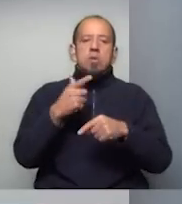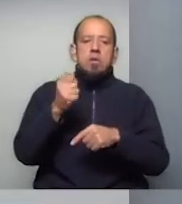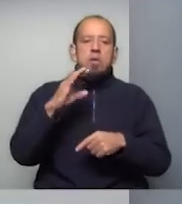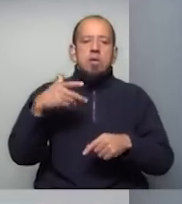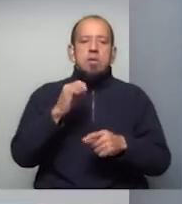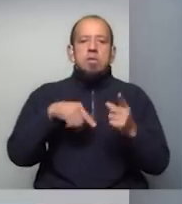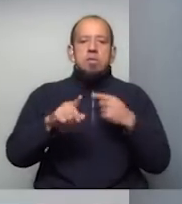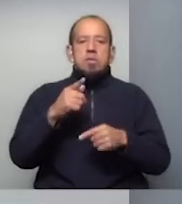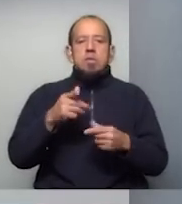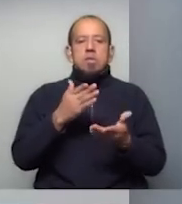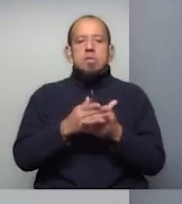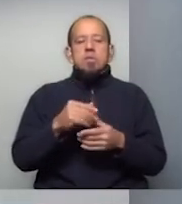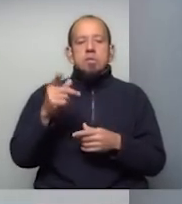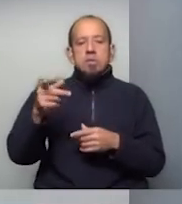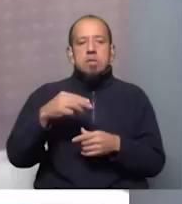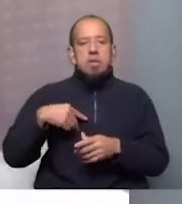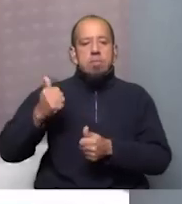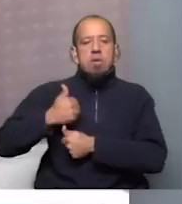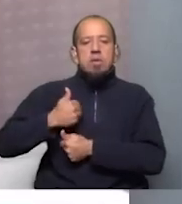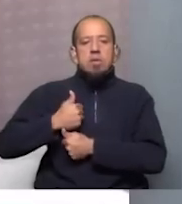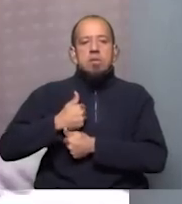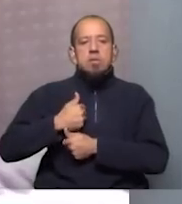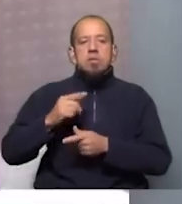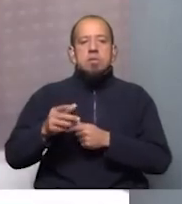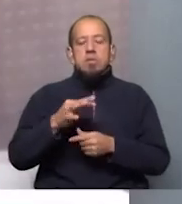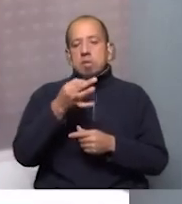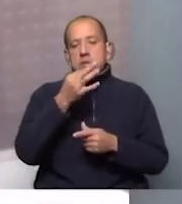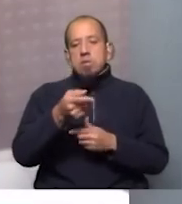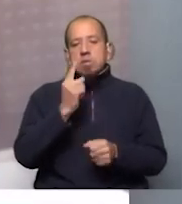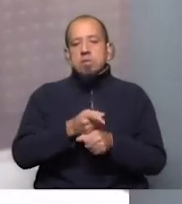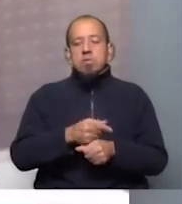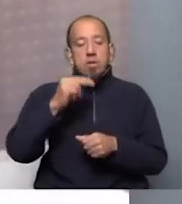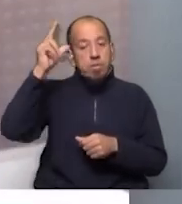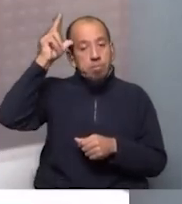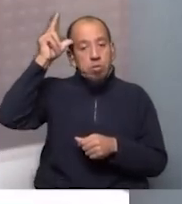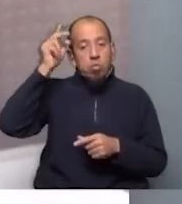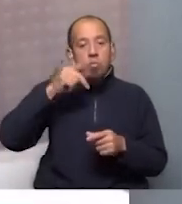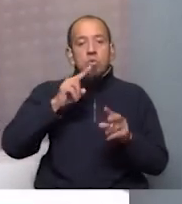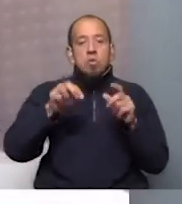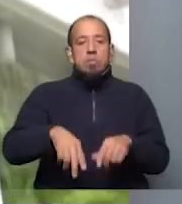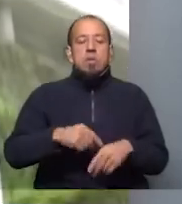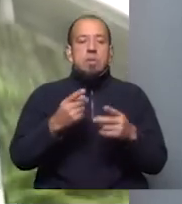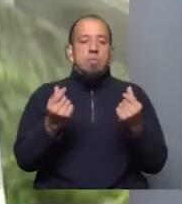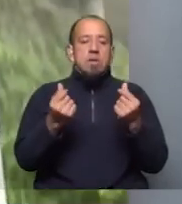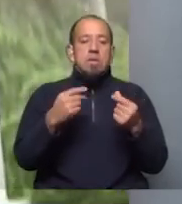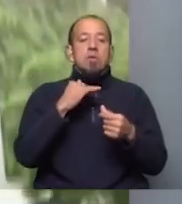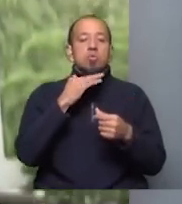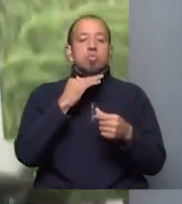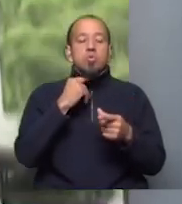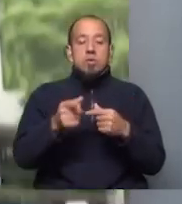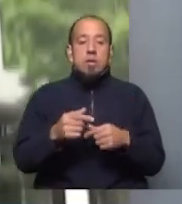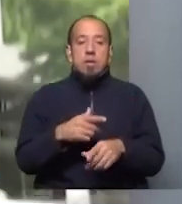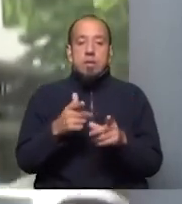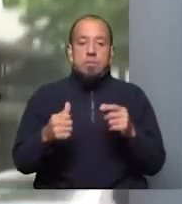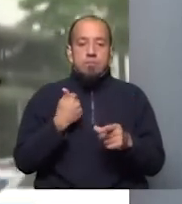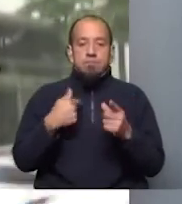asesor económico de guido mannini ríos H está imputado por la fiscalía peruana por delitos de lavado de activos y blanqueo de capitales